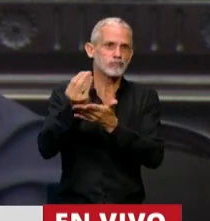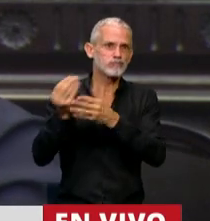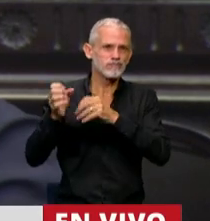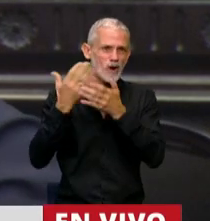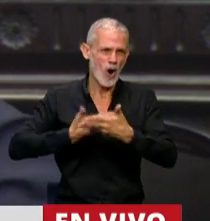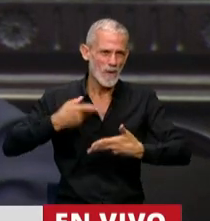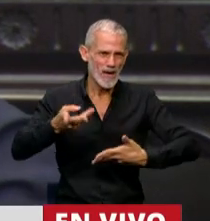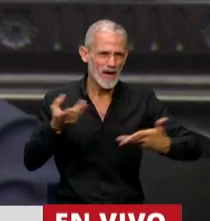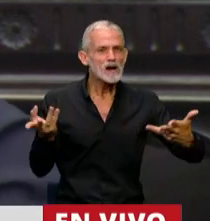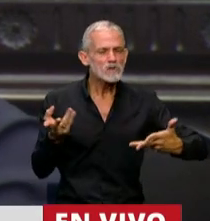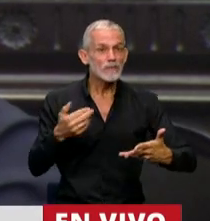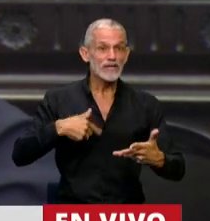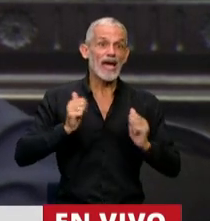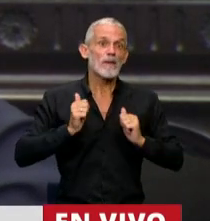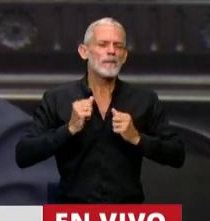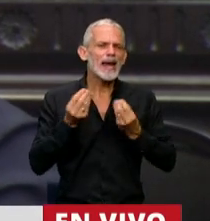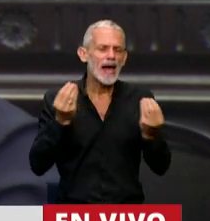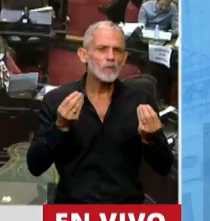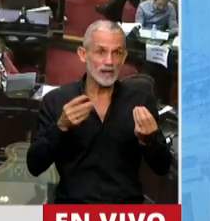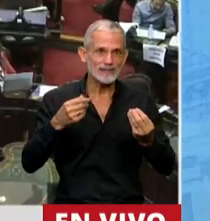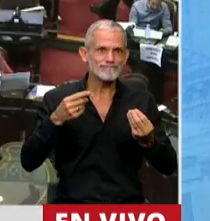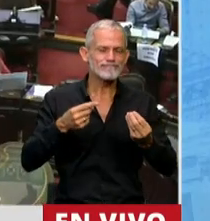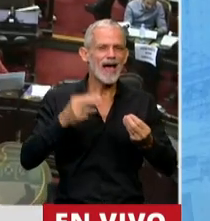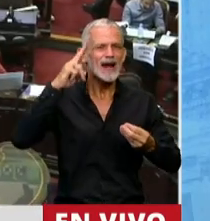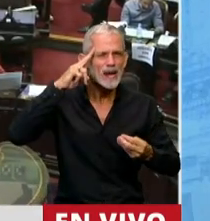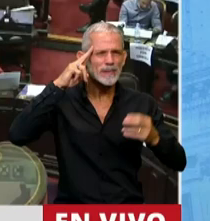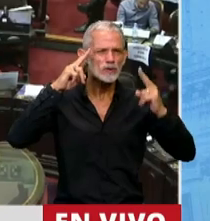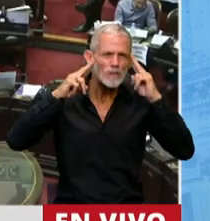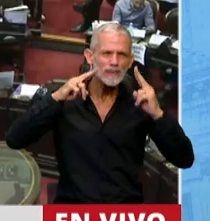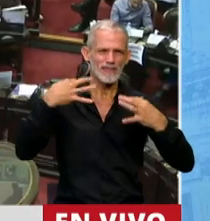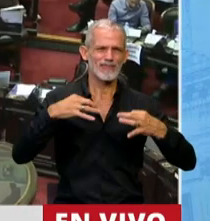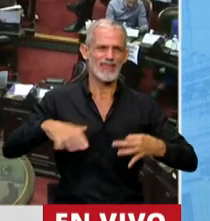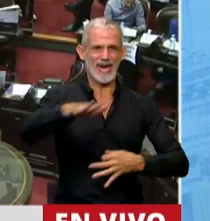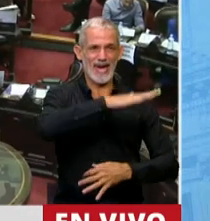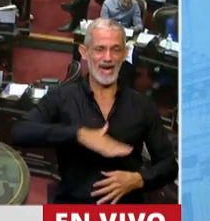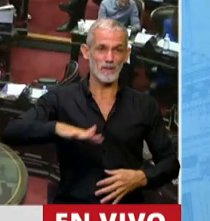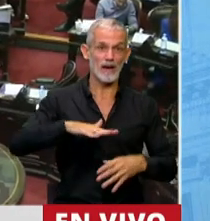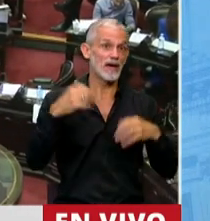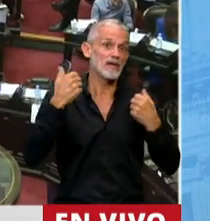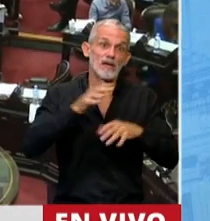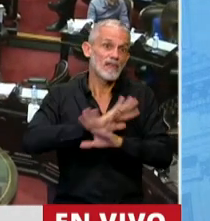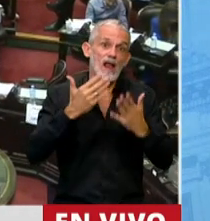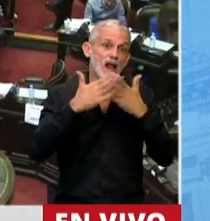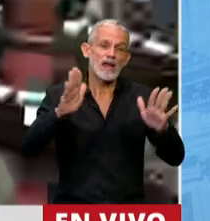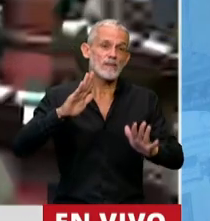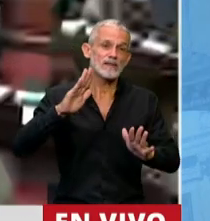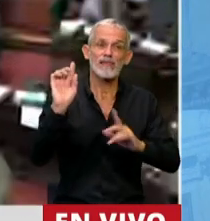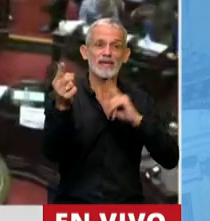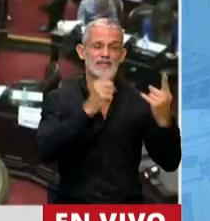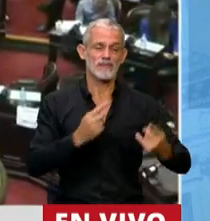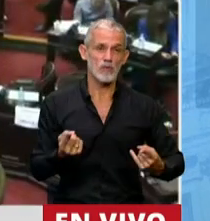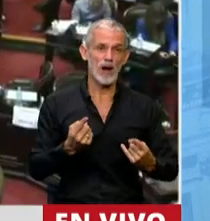funcionarios, y esperamos que sea en un marco de respeto y del pleno ejercicio de las libertades